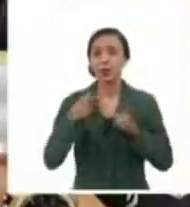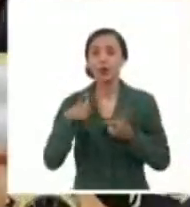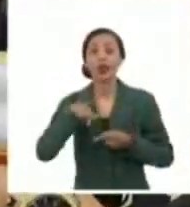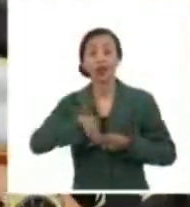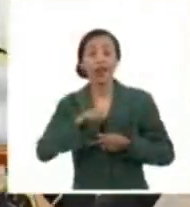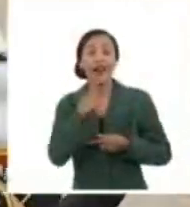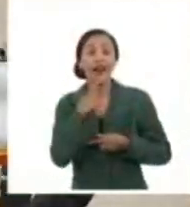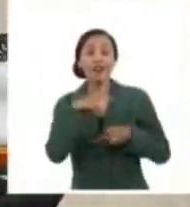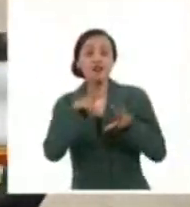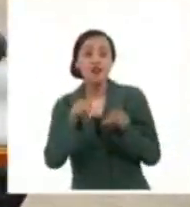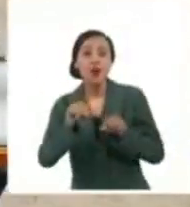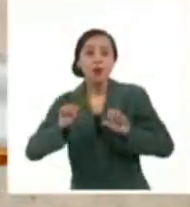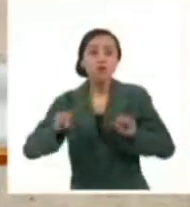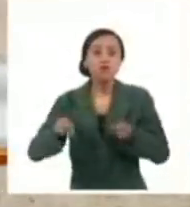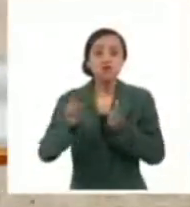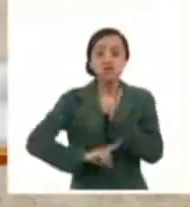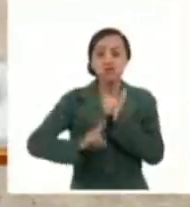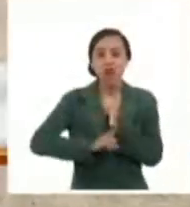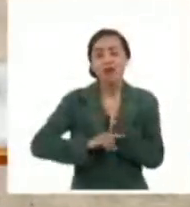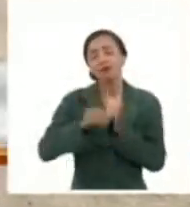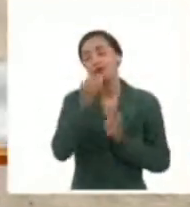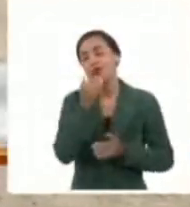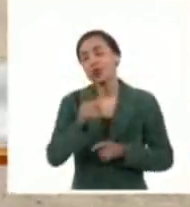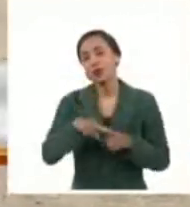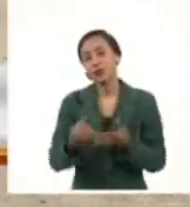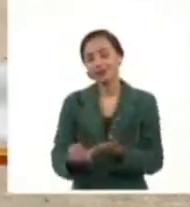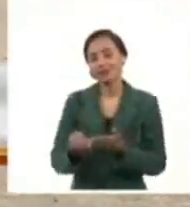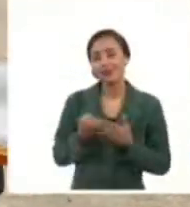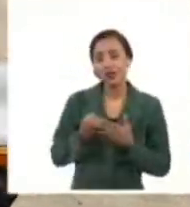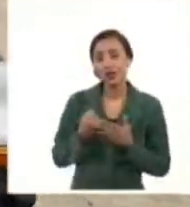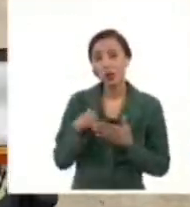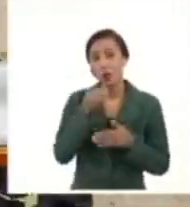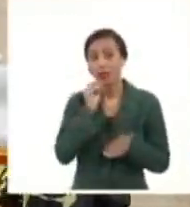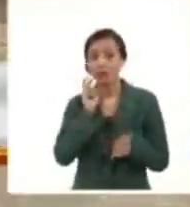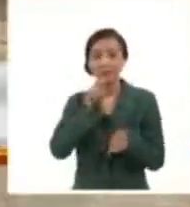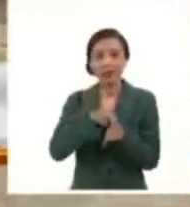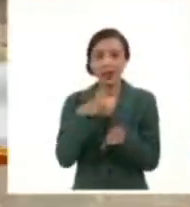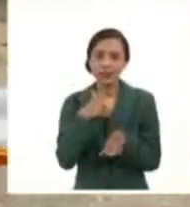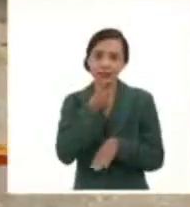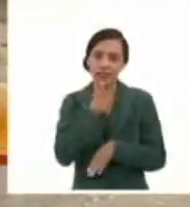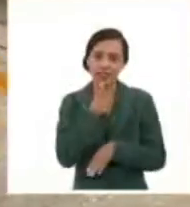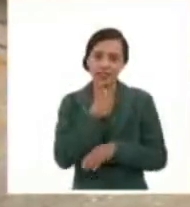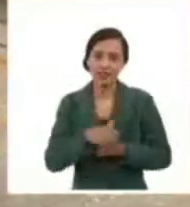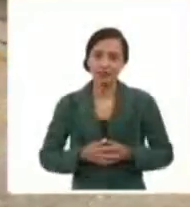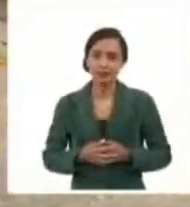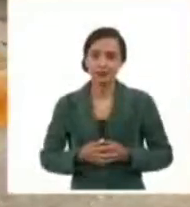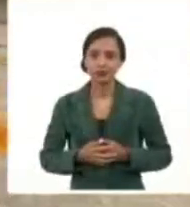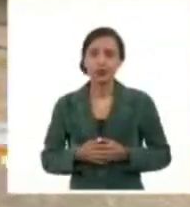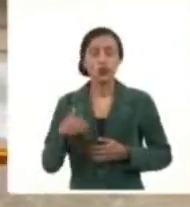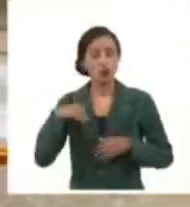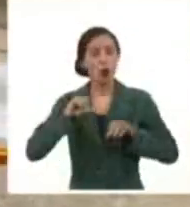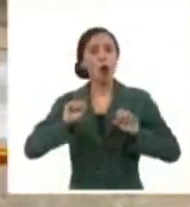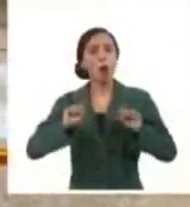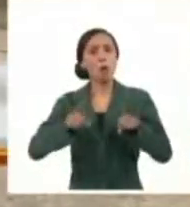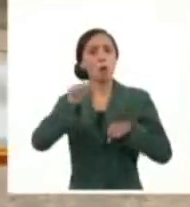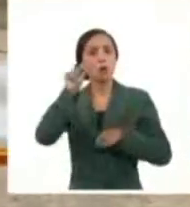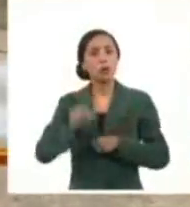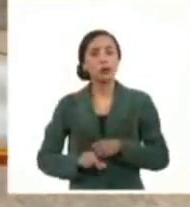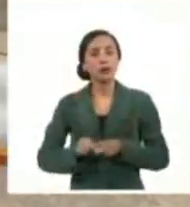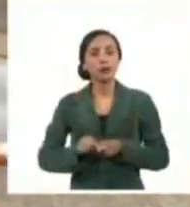proyecto de las moticos para que nos sirva de apoyo, vea, el transporte aquí en Fontanar. Voy a ser transportista de la